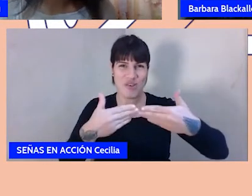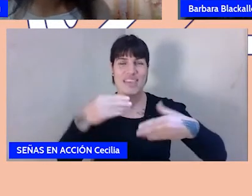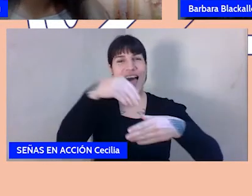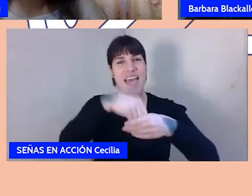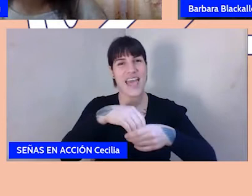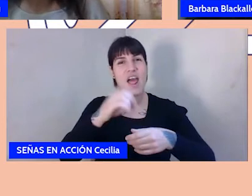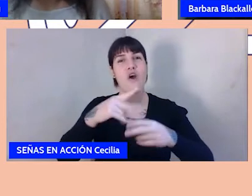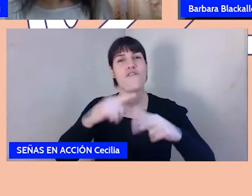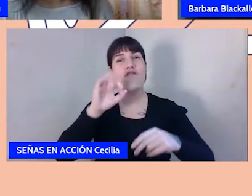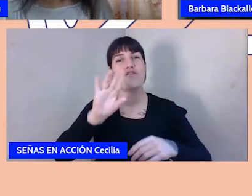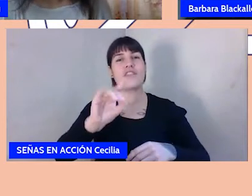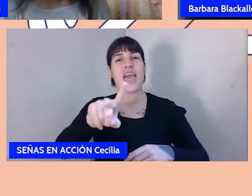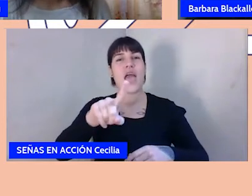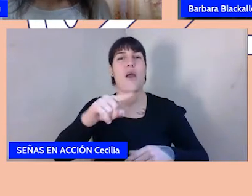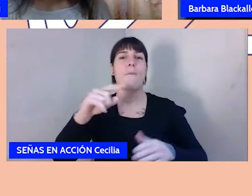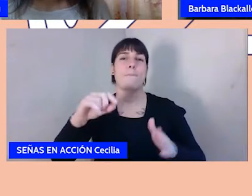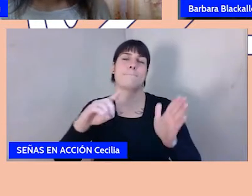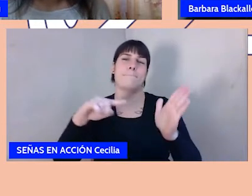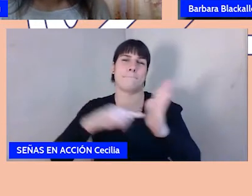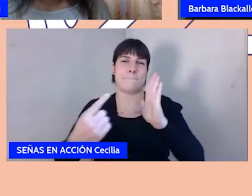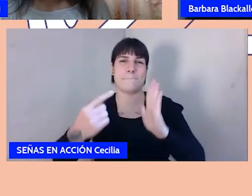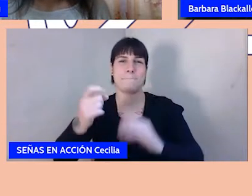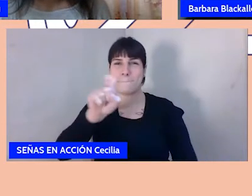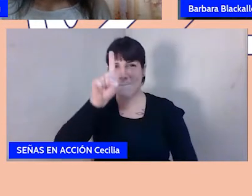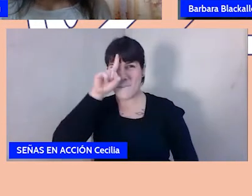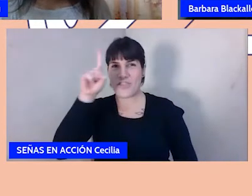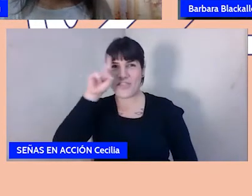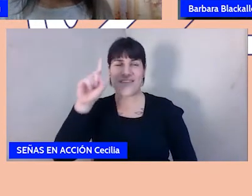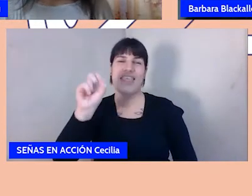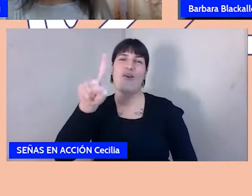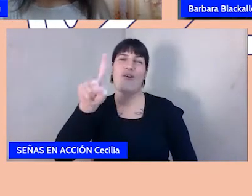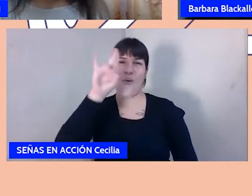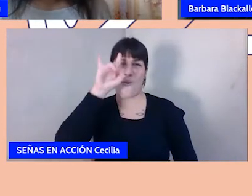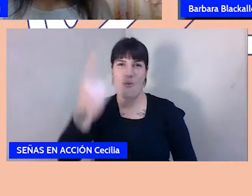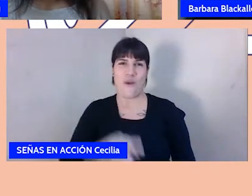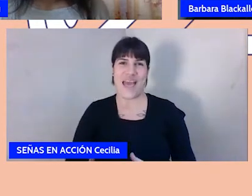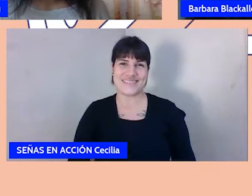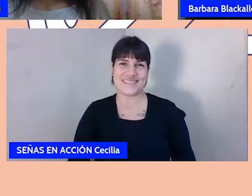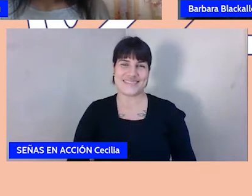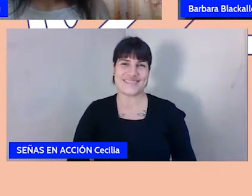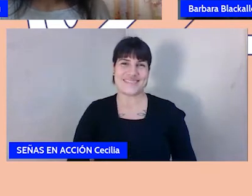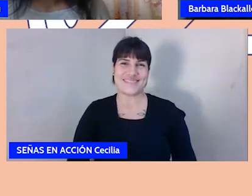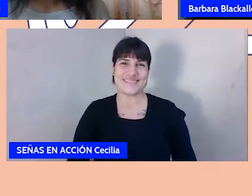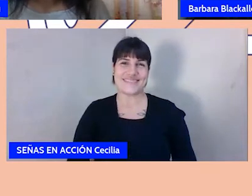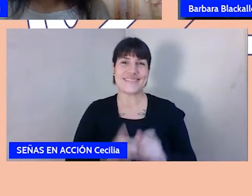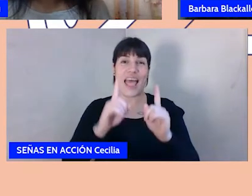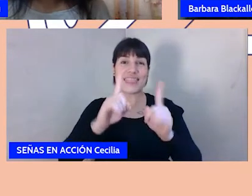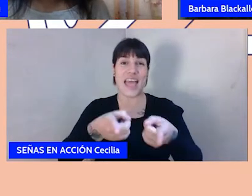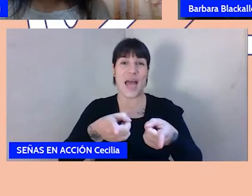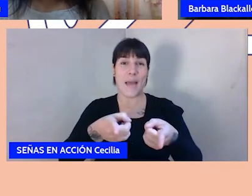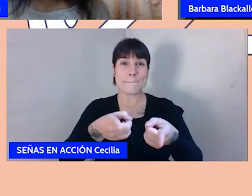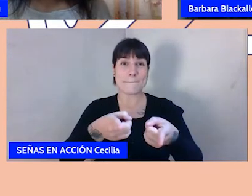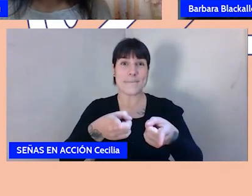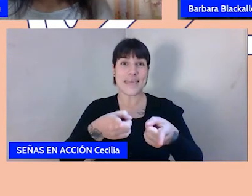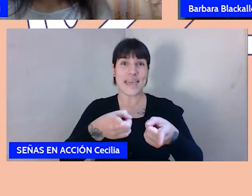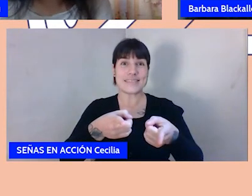Bienvenida, Bárbara. Qué gusto tenerte Gracias, por acá. un gusto estar aquí. Y también tenemos a Ana Joaquina